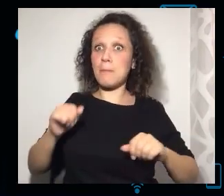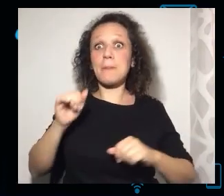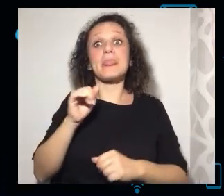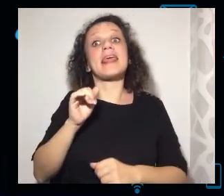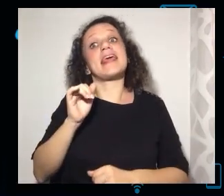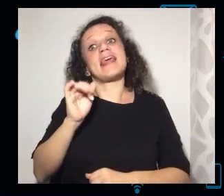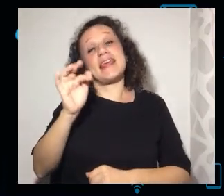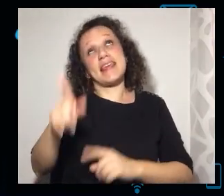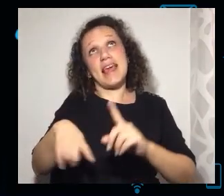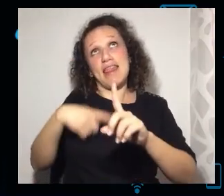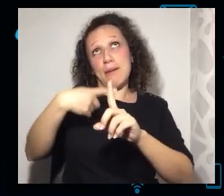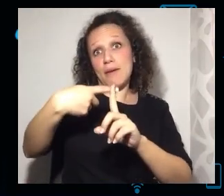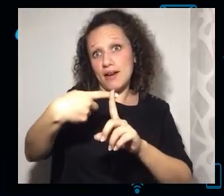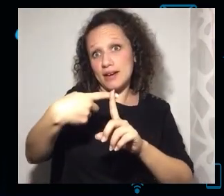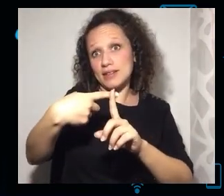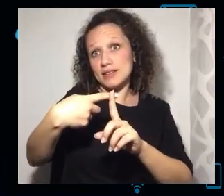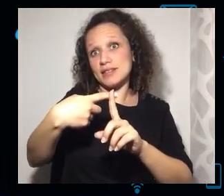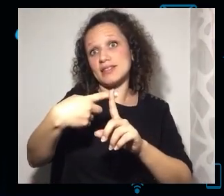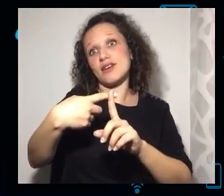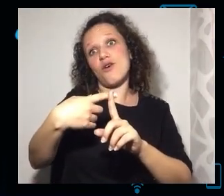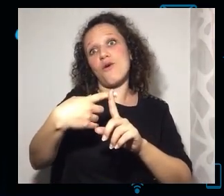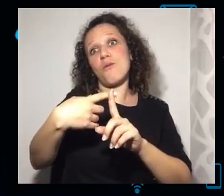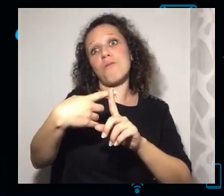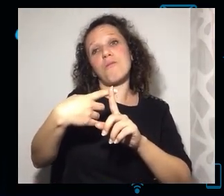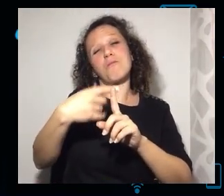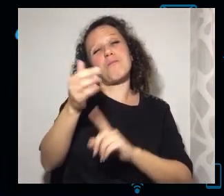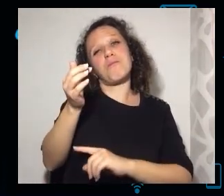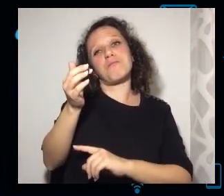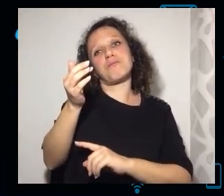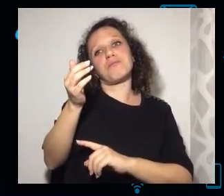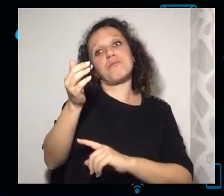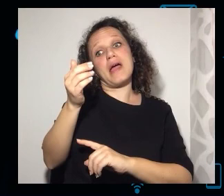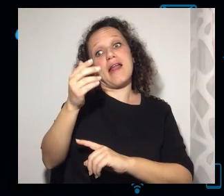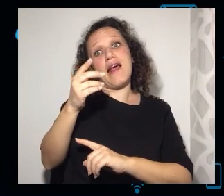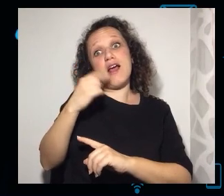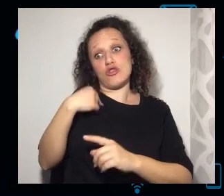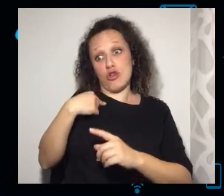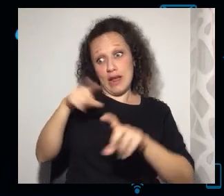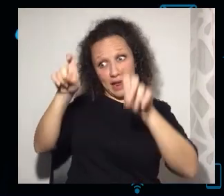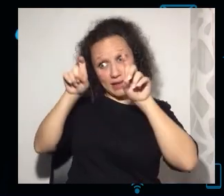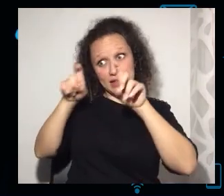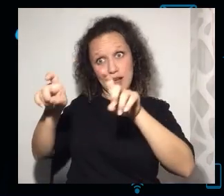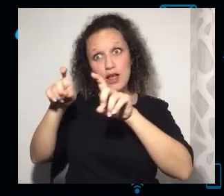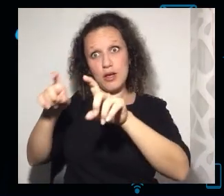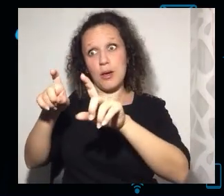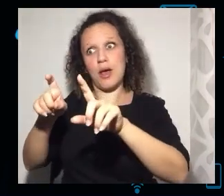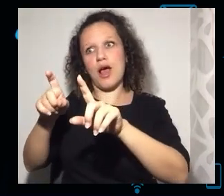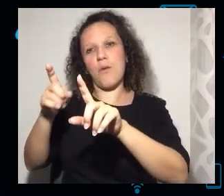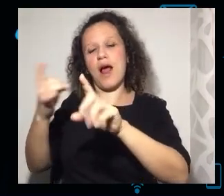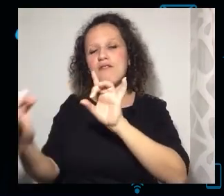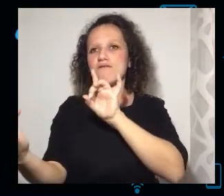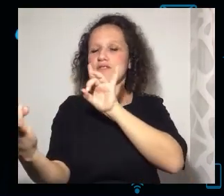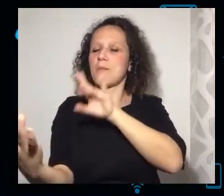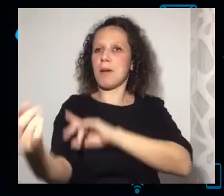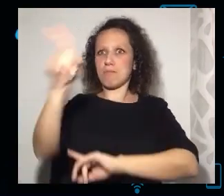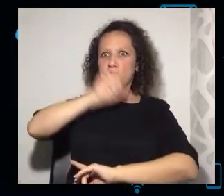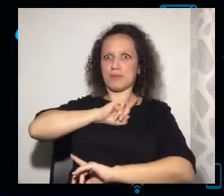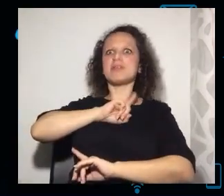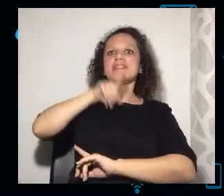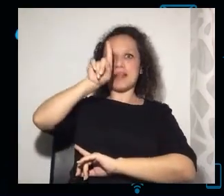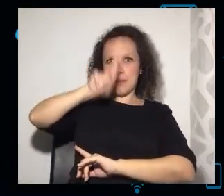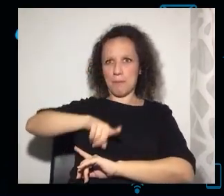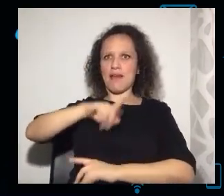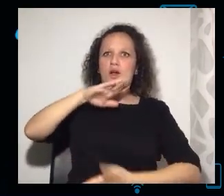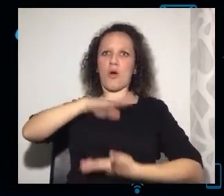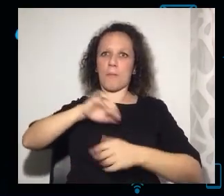boomerang pero en este caso positivo a incrementar nuestra propia competencia digital que es repito es algo que también está nuestro en